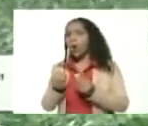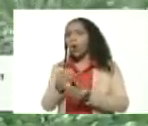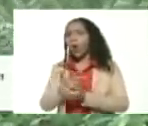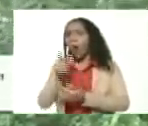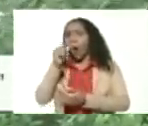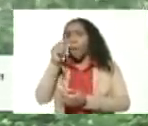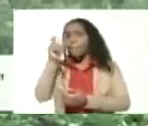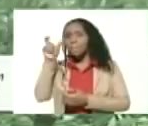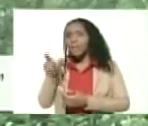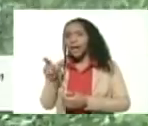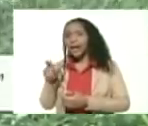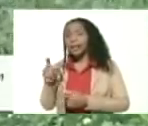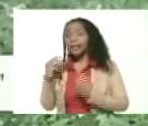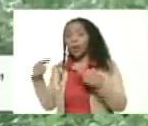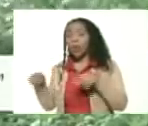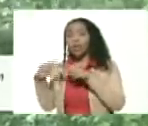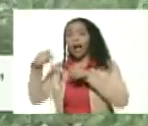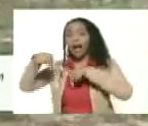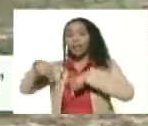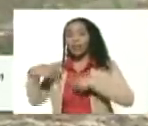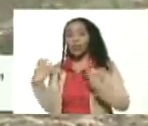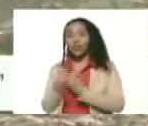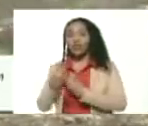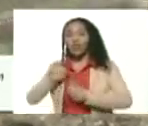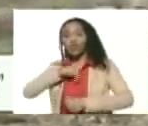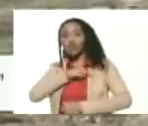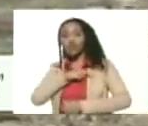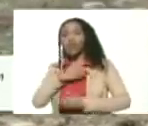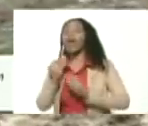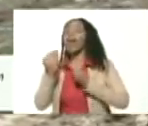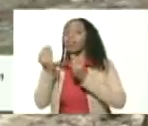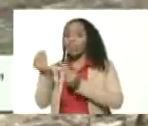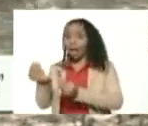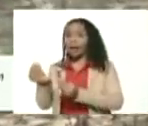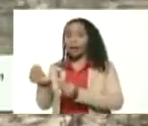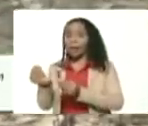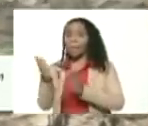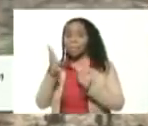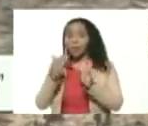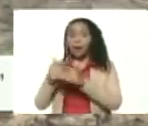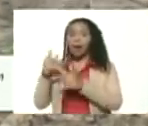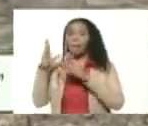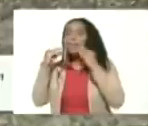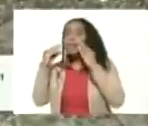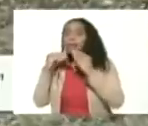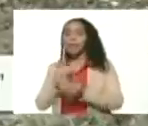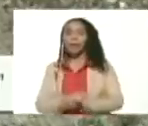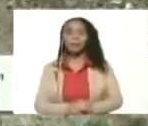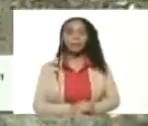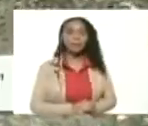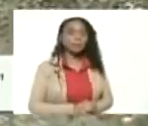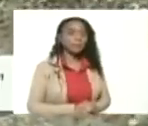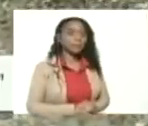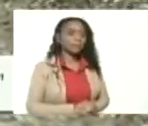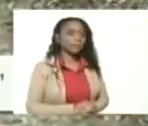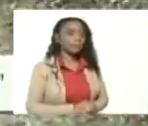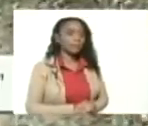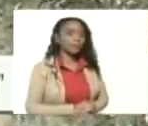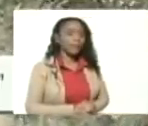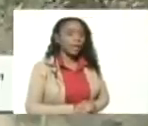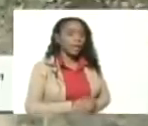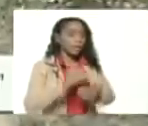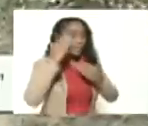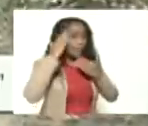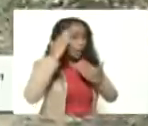Guglielmo Marcano, que se encuentra aquí con nosotros y que también va a darle parte de su experiencia. Saludos,